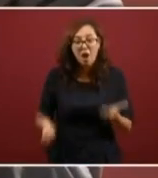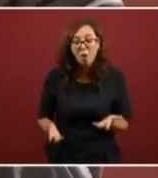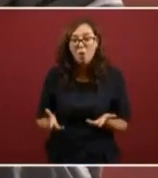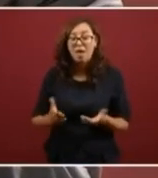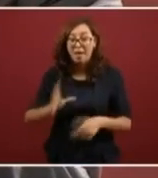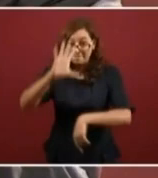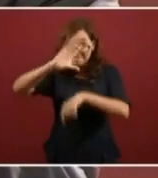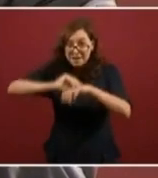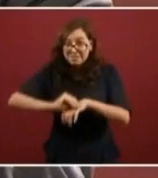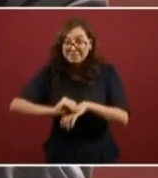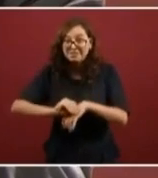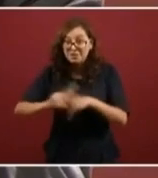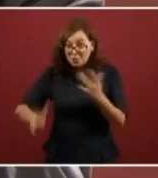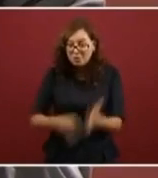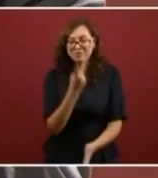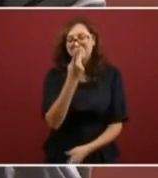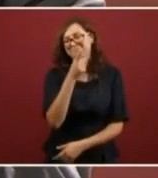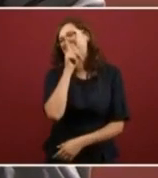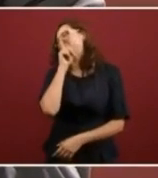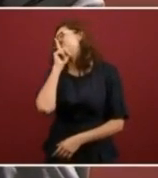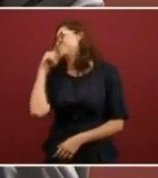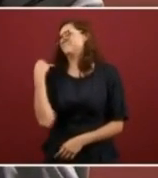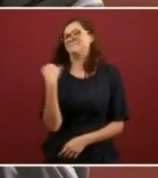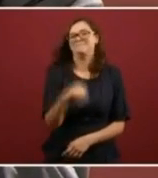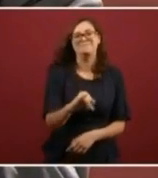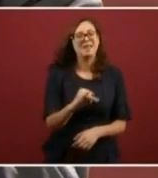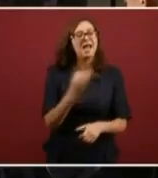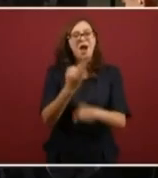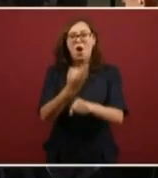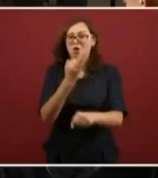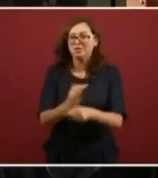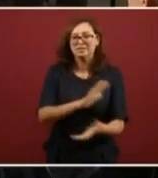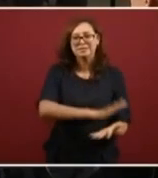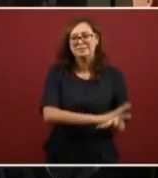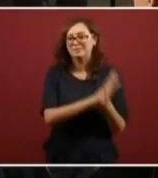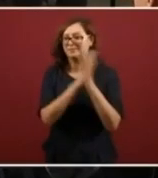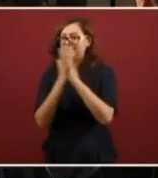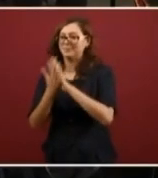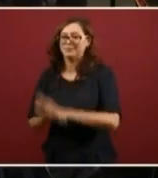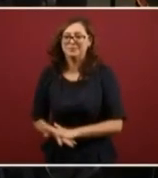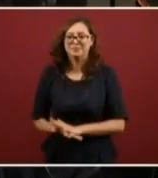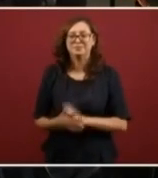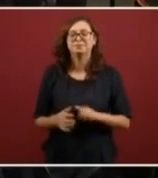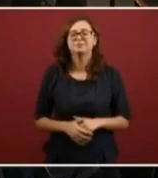menos en épocas de cambio, de transformación.